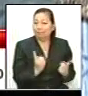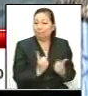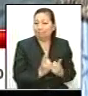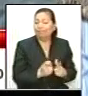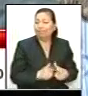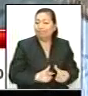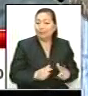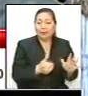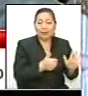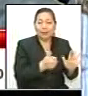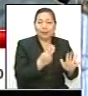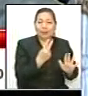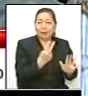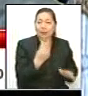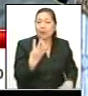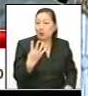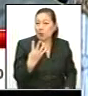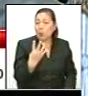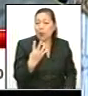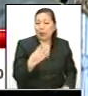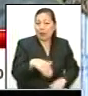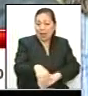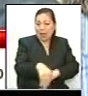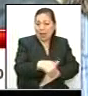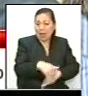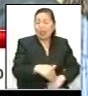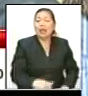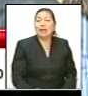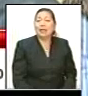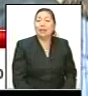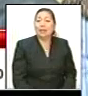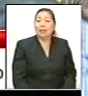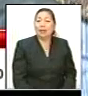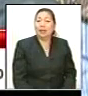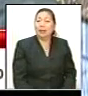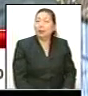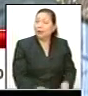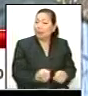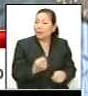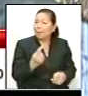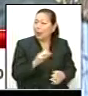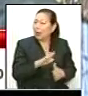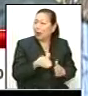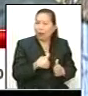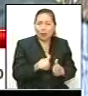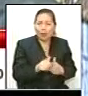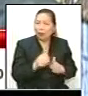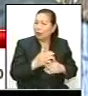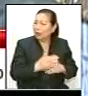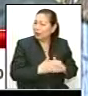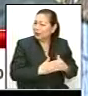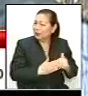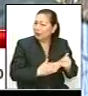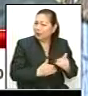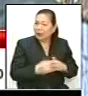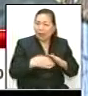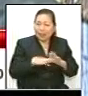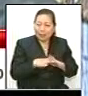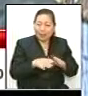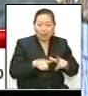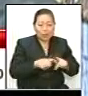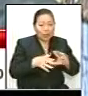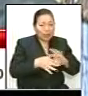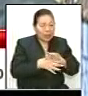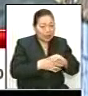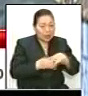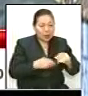inmueble 674 de la calle Sapi, requisitos exigidos para toda edificación dentro del centro